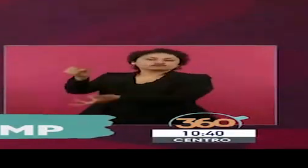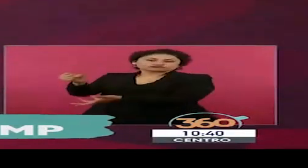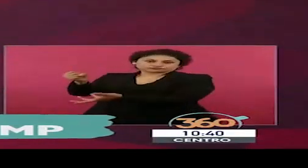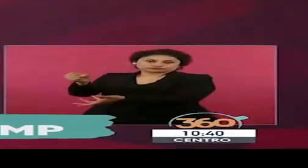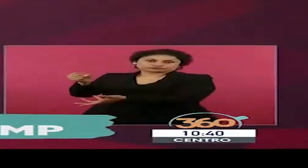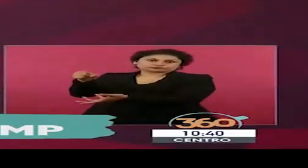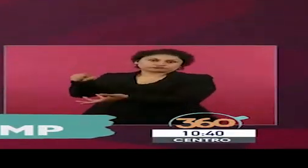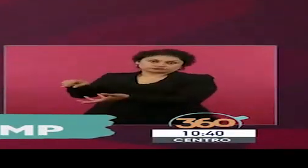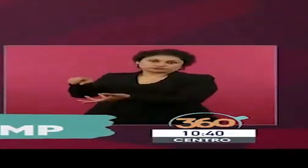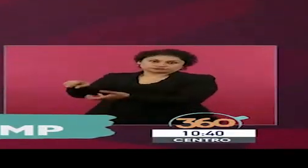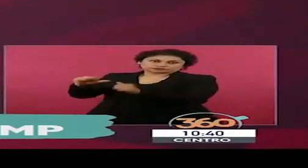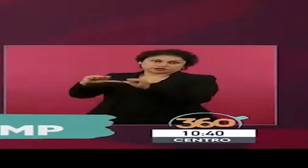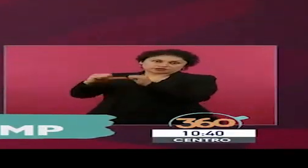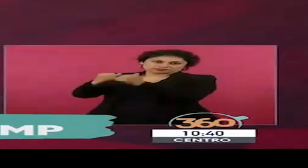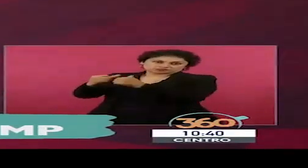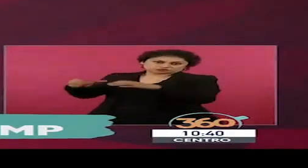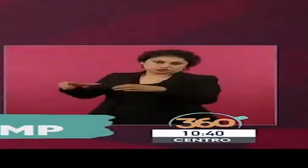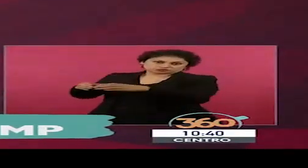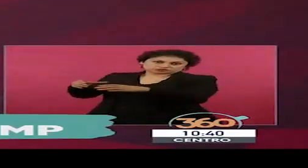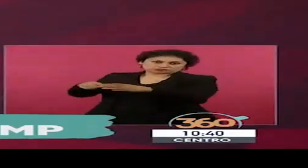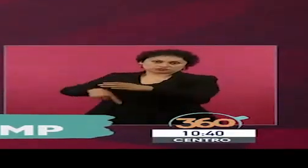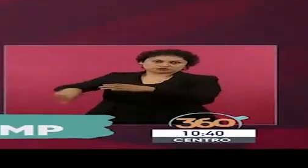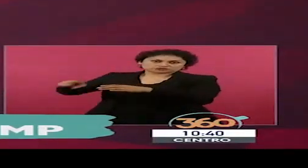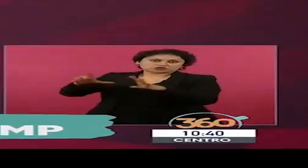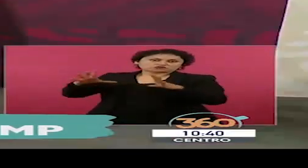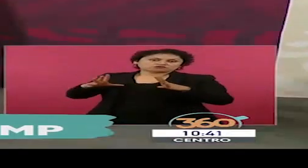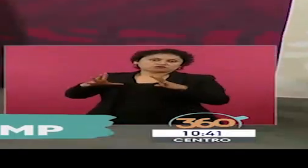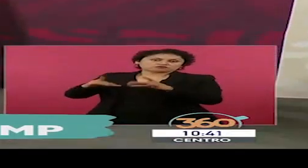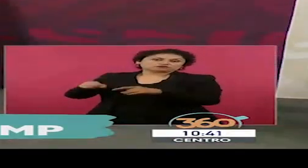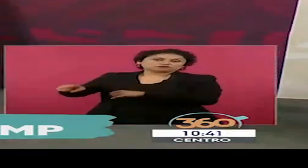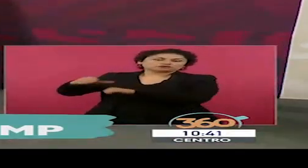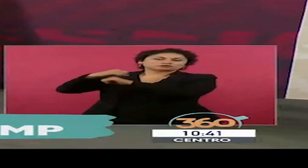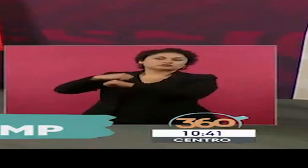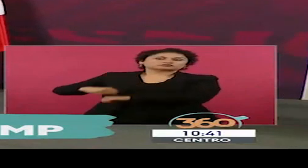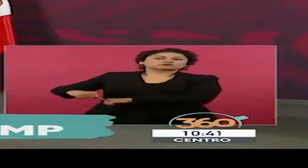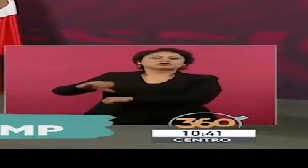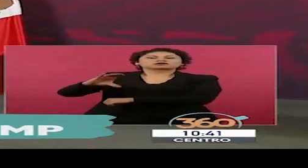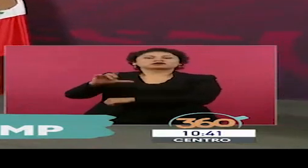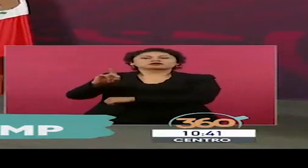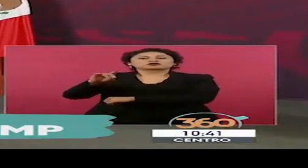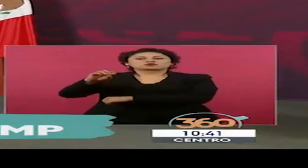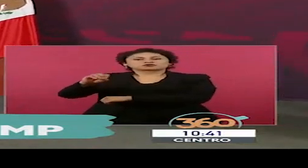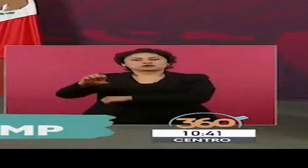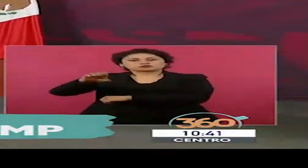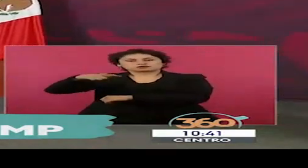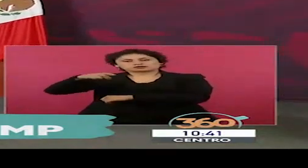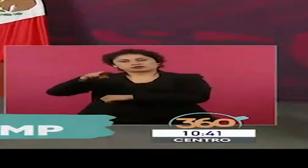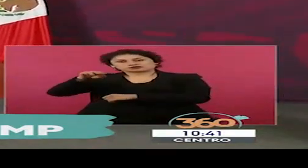a esta asociación fundada por Claudio x González